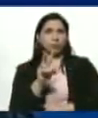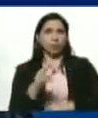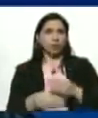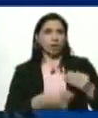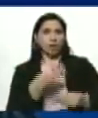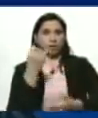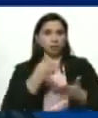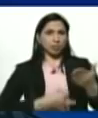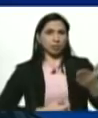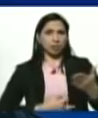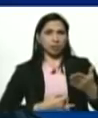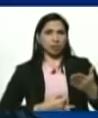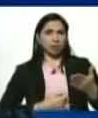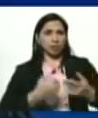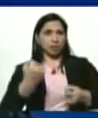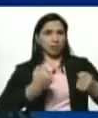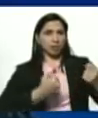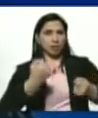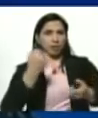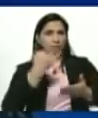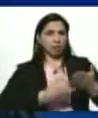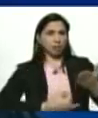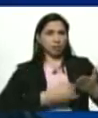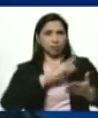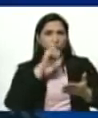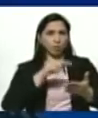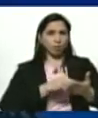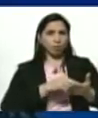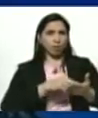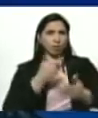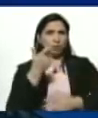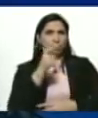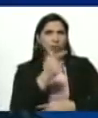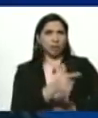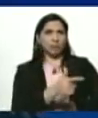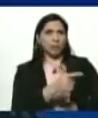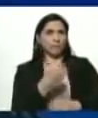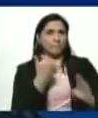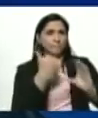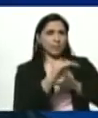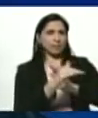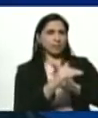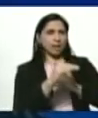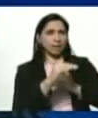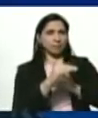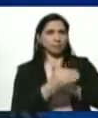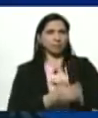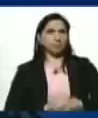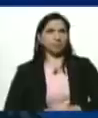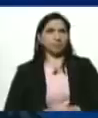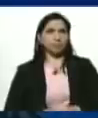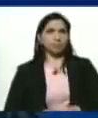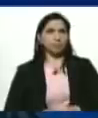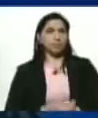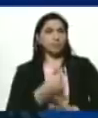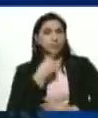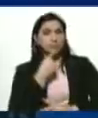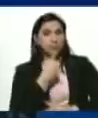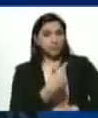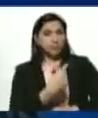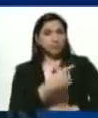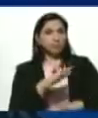su vehículo en el instituto nacional de transporte terrestre un mensaje de texto para decirles qué día le